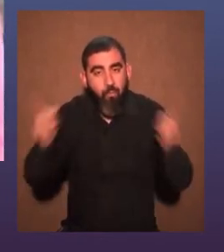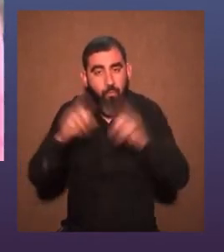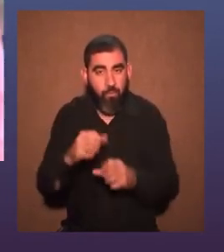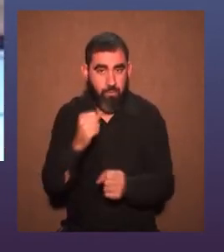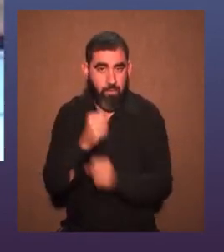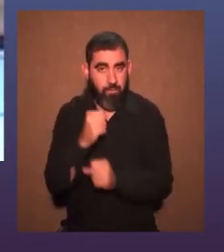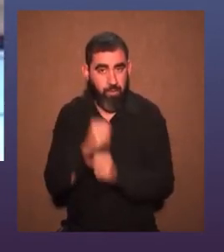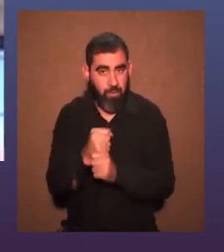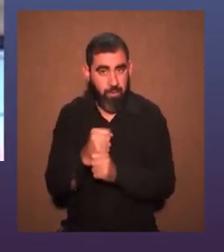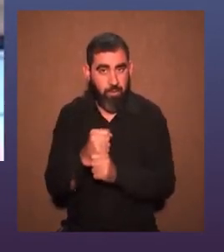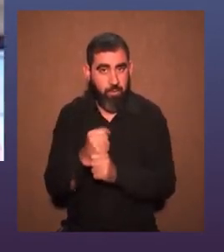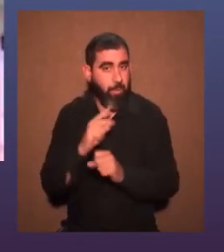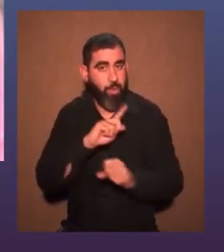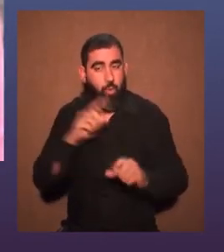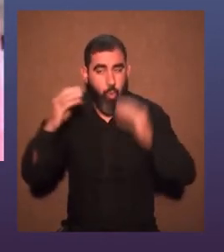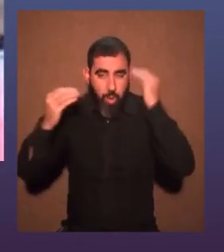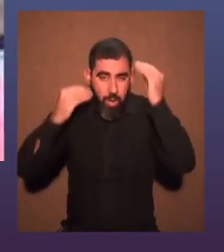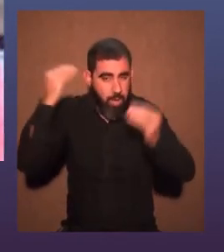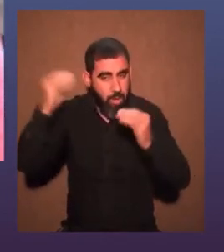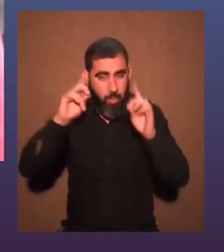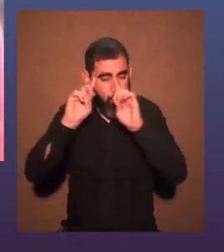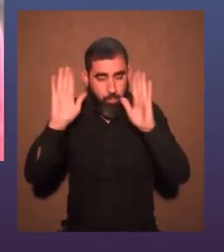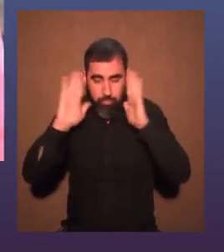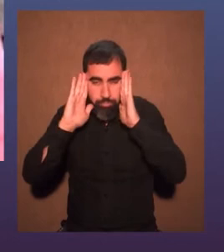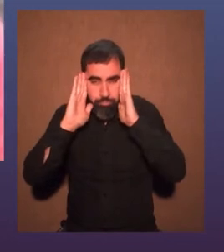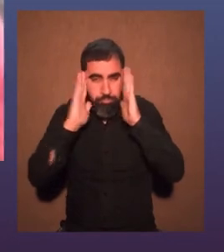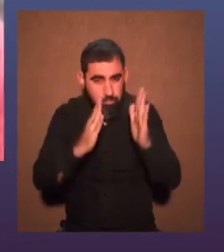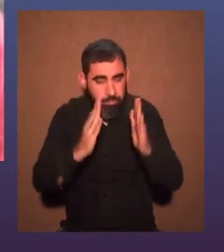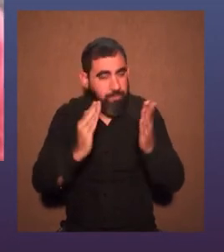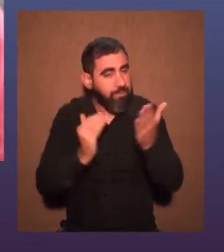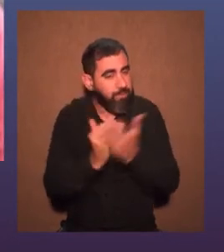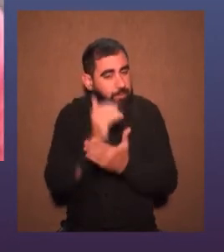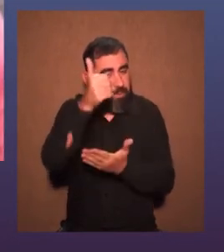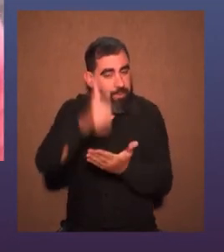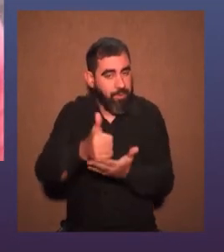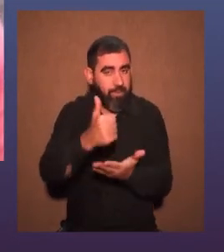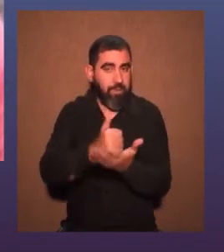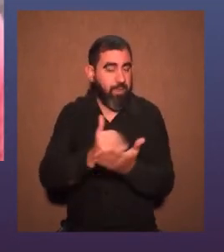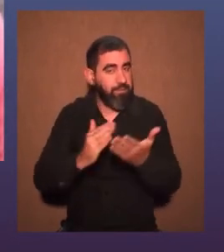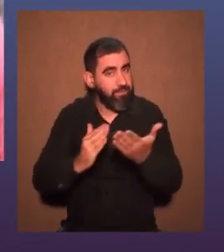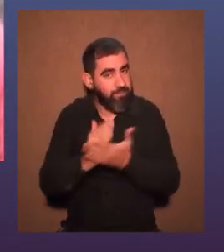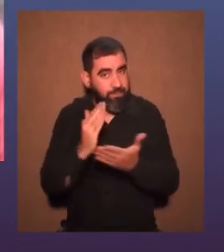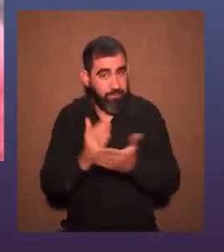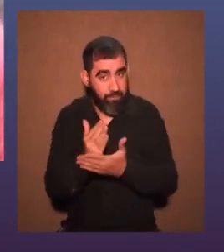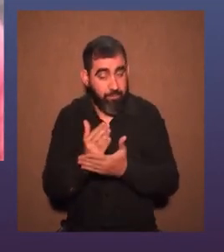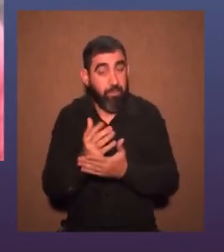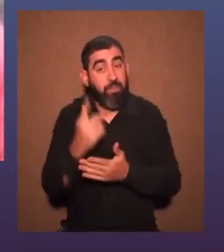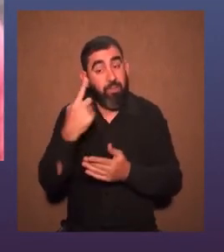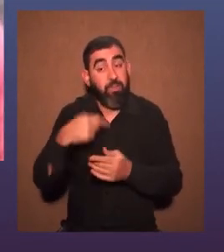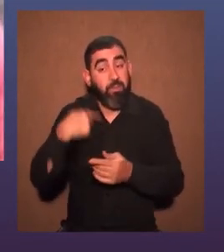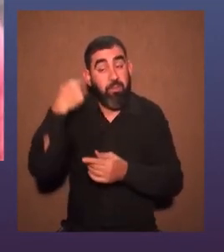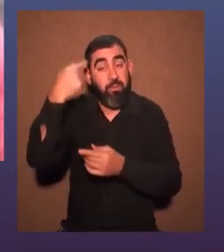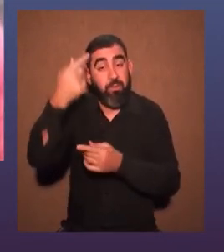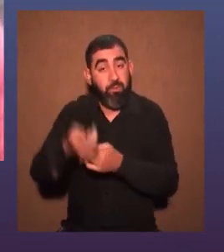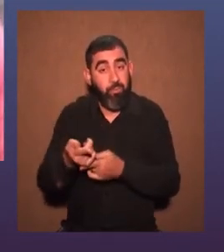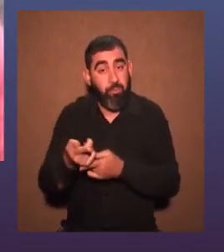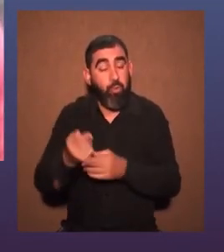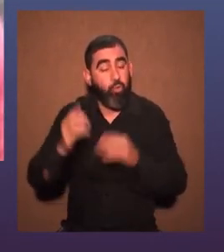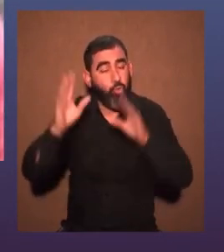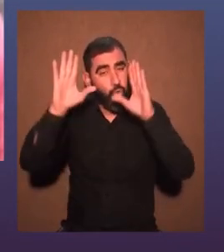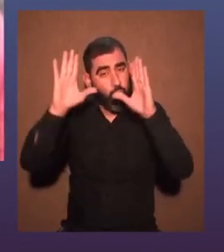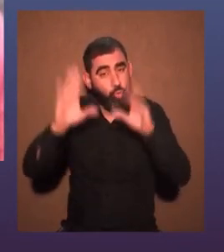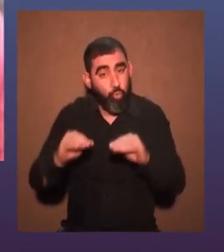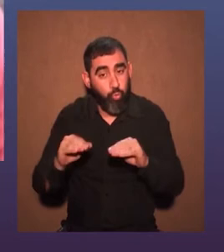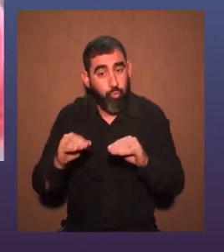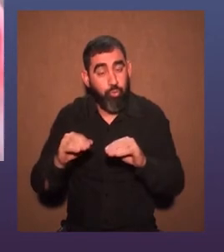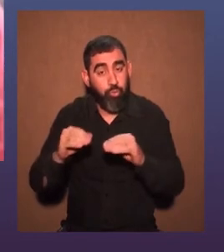trabajo, para que no se enamore. Entonces, como muy presente esa rutina, ¿no? Y después, todo lo